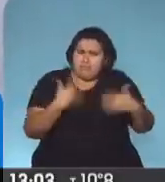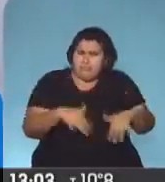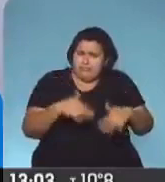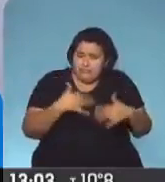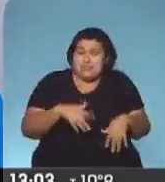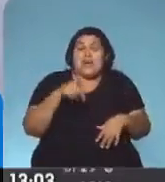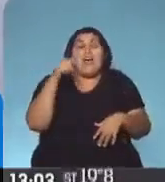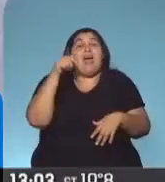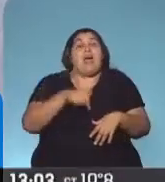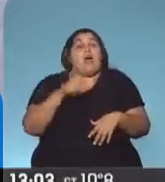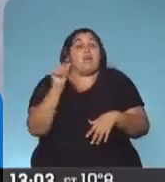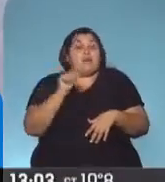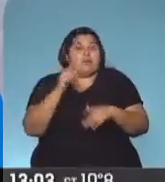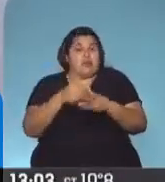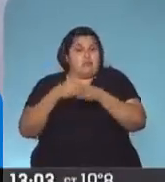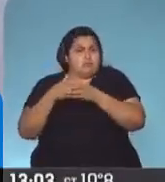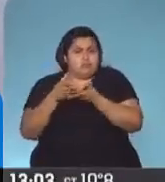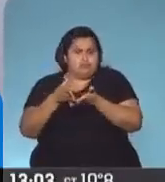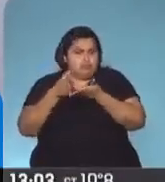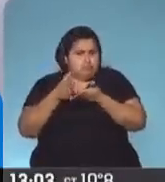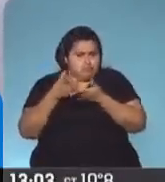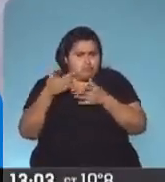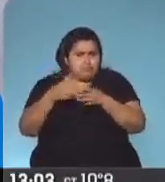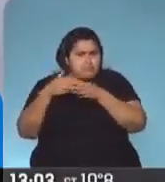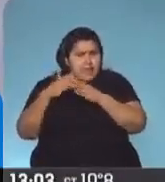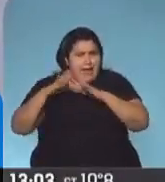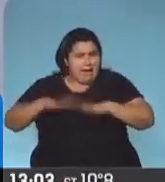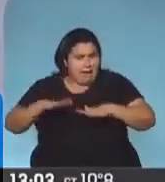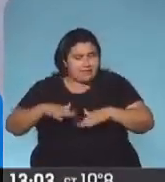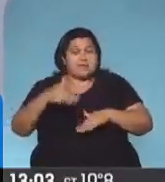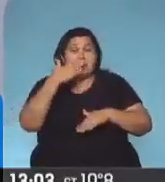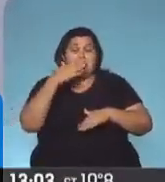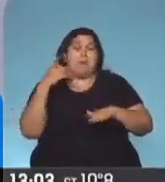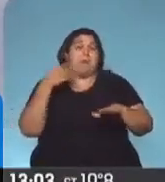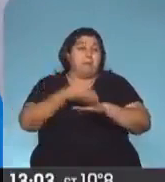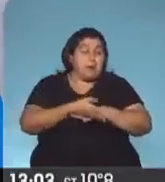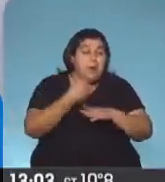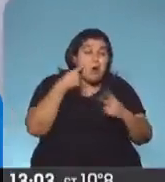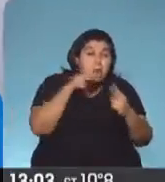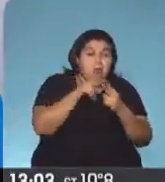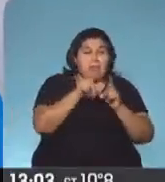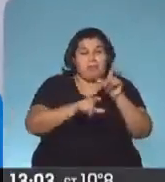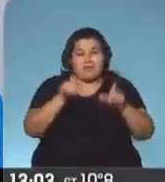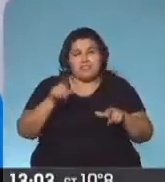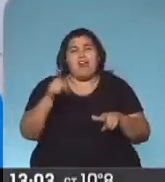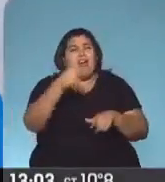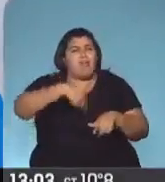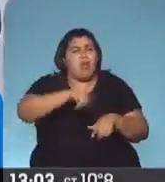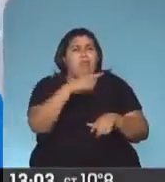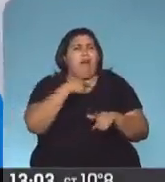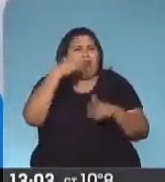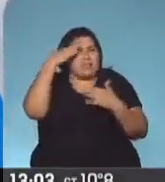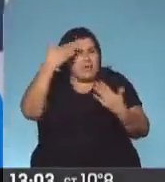tuvo una cuarentena muy estricta pero aquí un poco se acercó más a la gente es lógico lo querían saludar